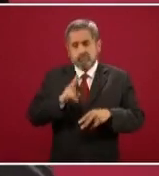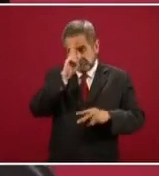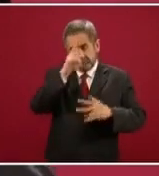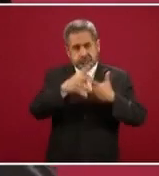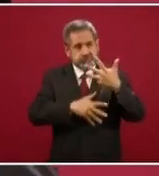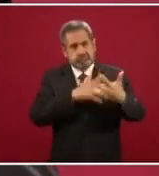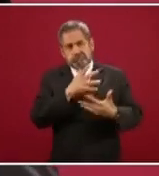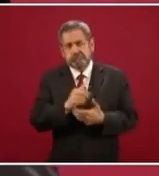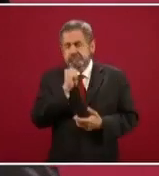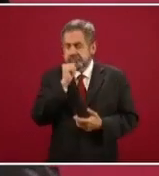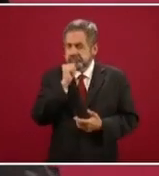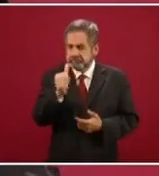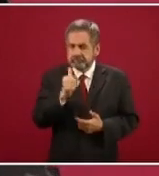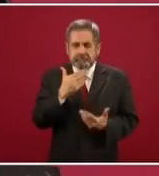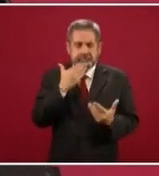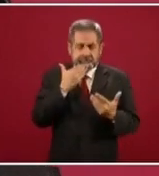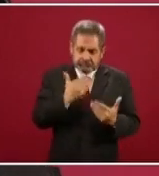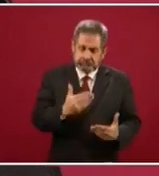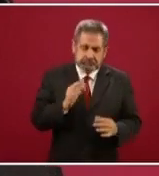violencia,